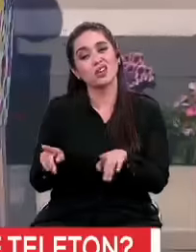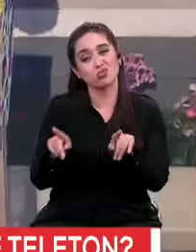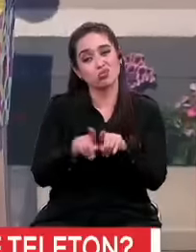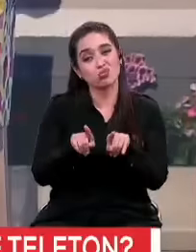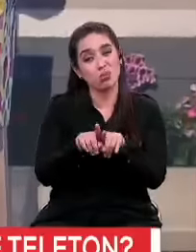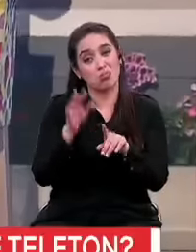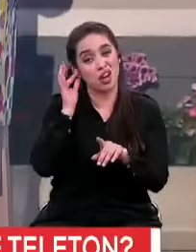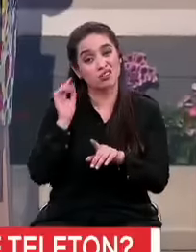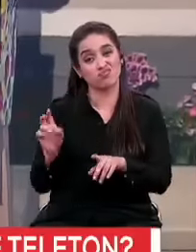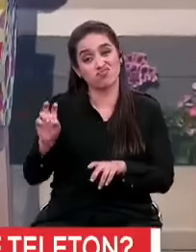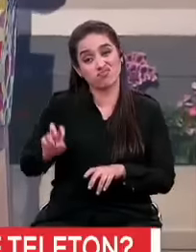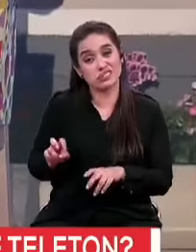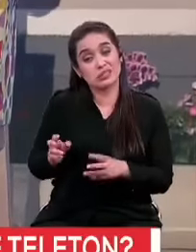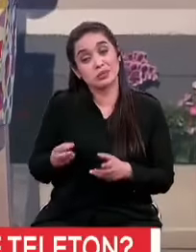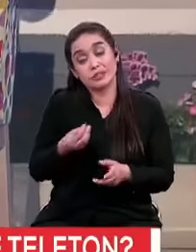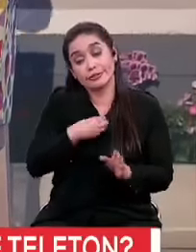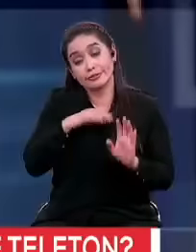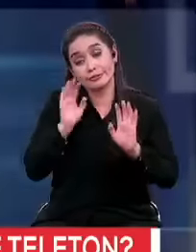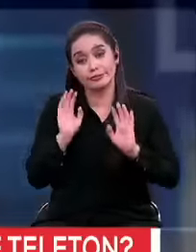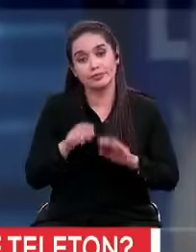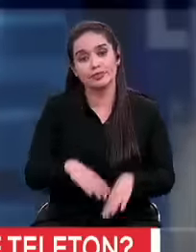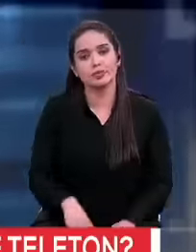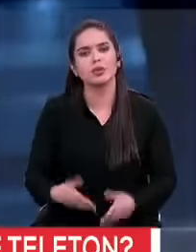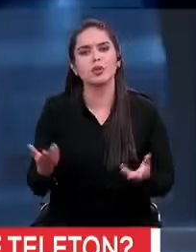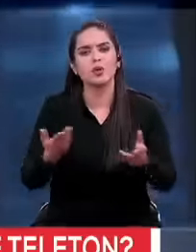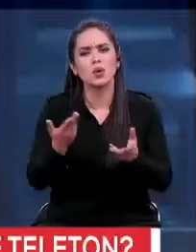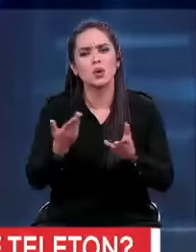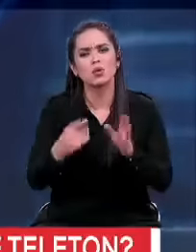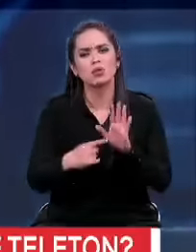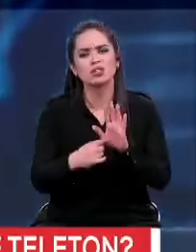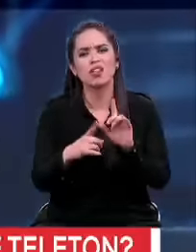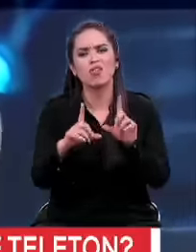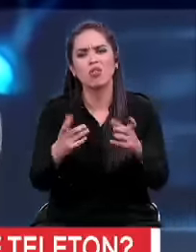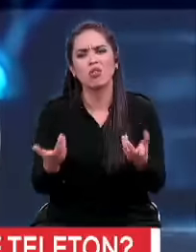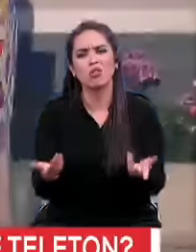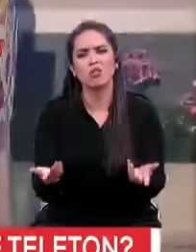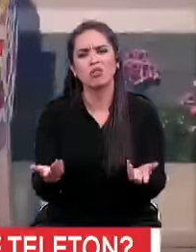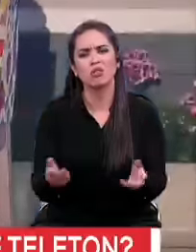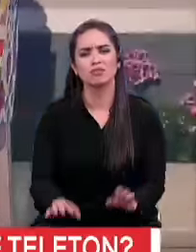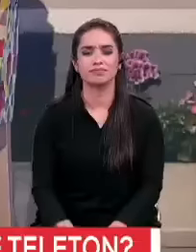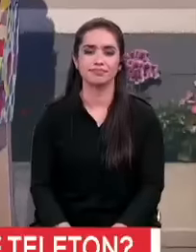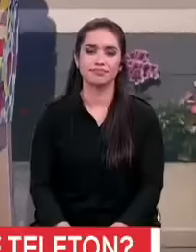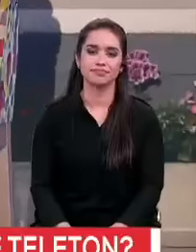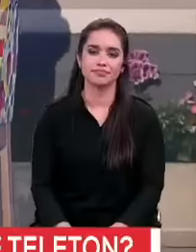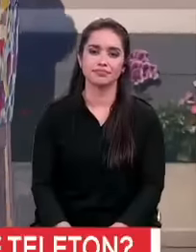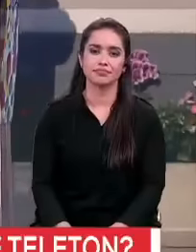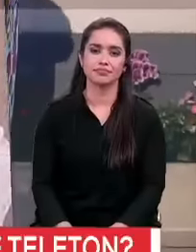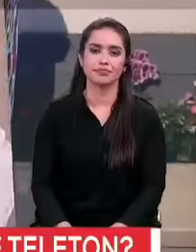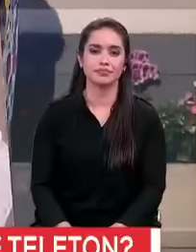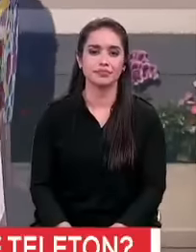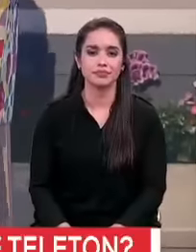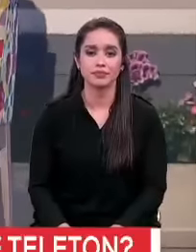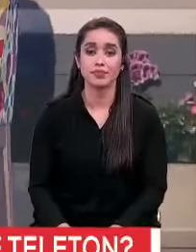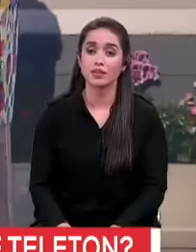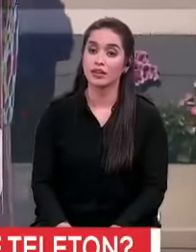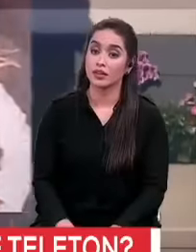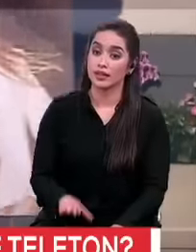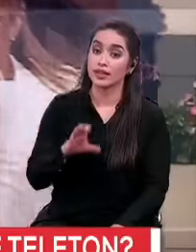Mira, esta fotografía... Oiga, ¿pero cómo me está mostrando esta fotografía, pues? La fotografía... Cecilia